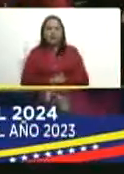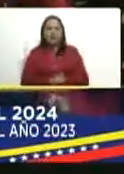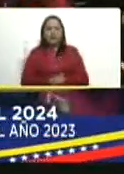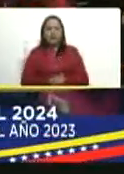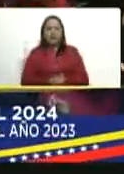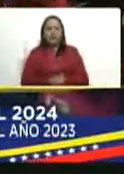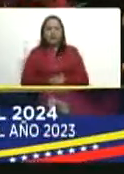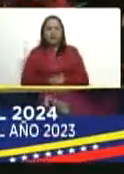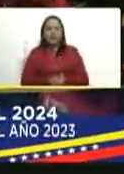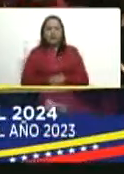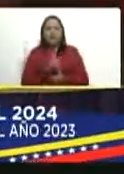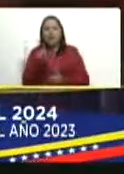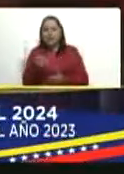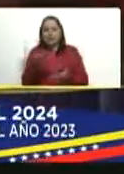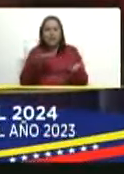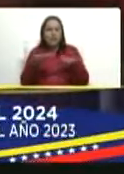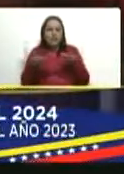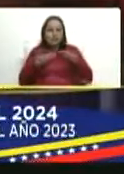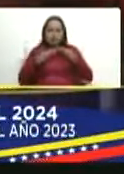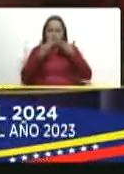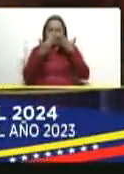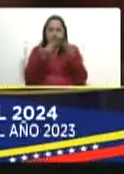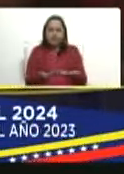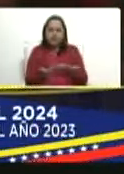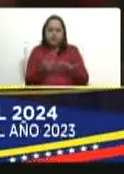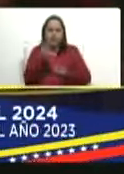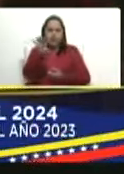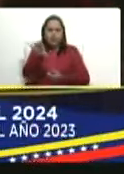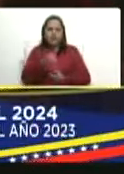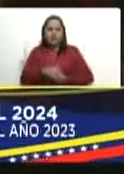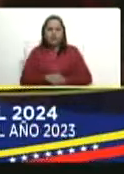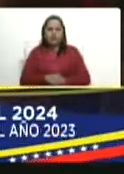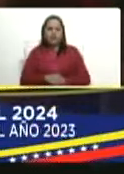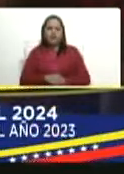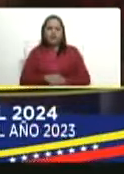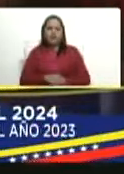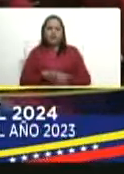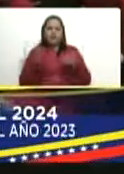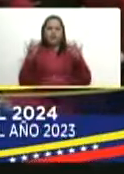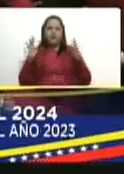y todo el servicio que ha prestado a la República.